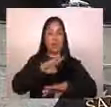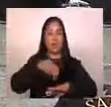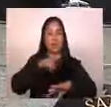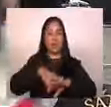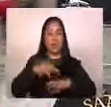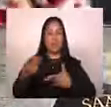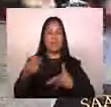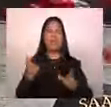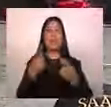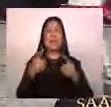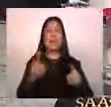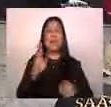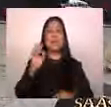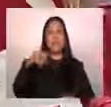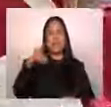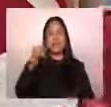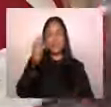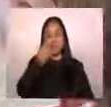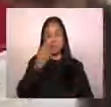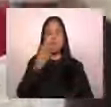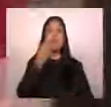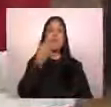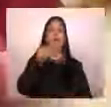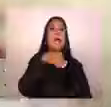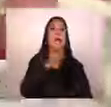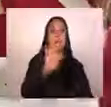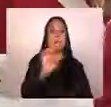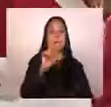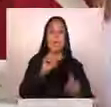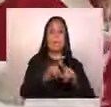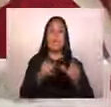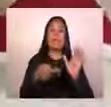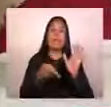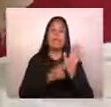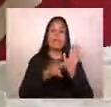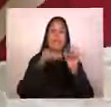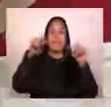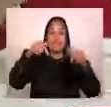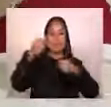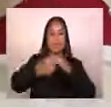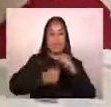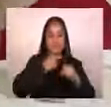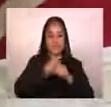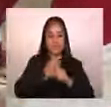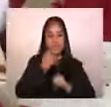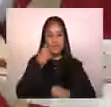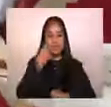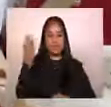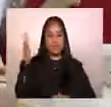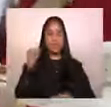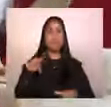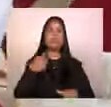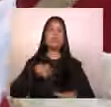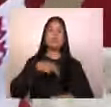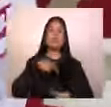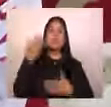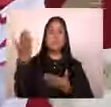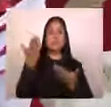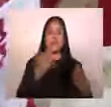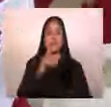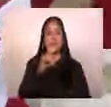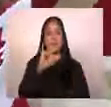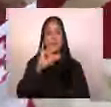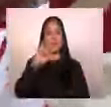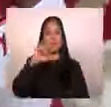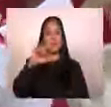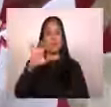bandas organizado por AMBE en la categoría D en el presente año. Nuestra bienvenida al